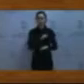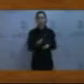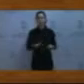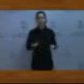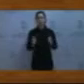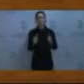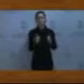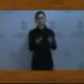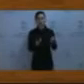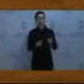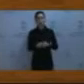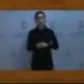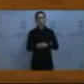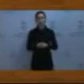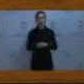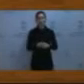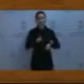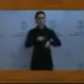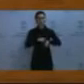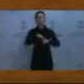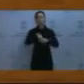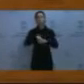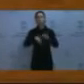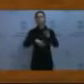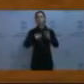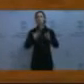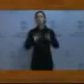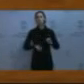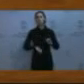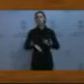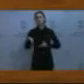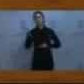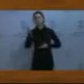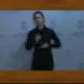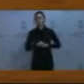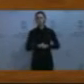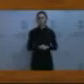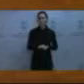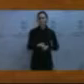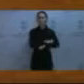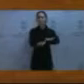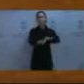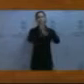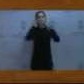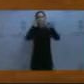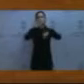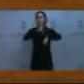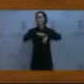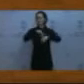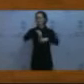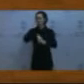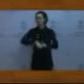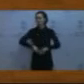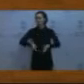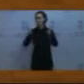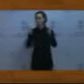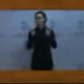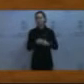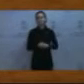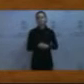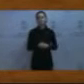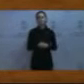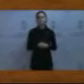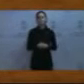en tiempo y forma. El Gobierno de la Nación y el Ministerio de Educación están en tiempo y forma. Y